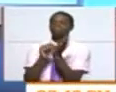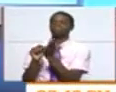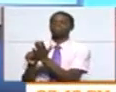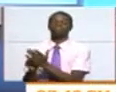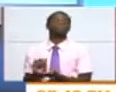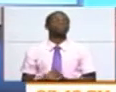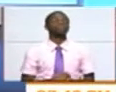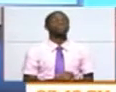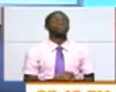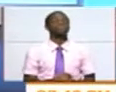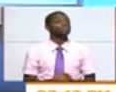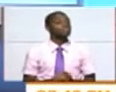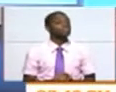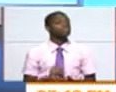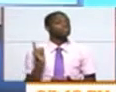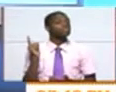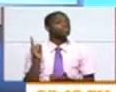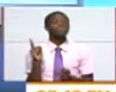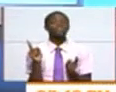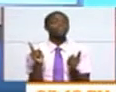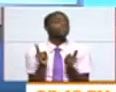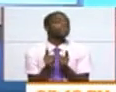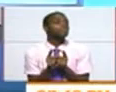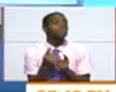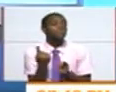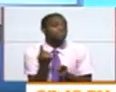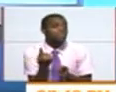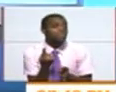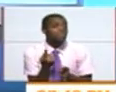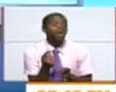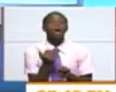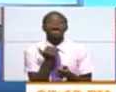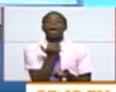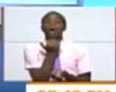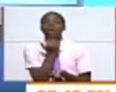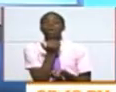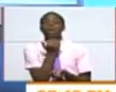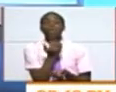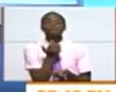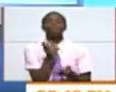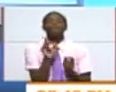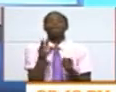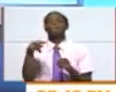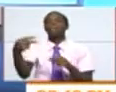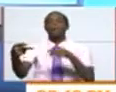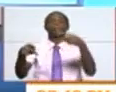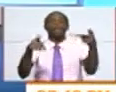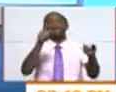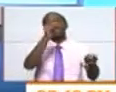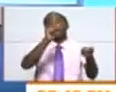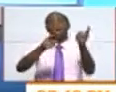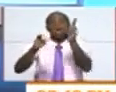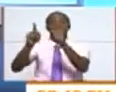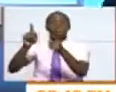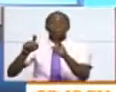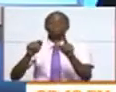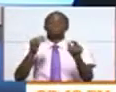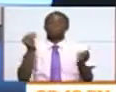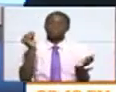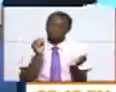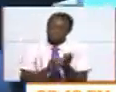Eso es por solamente nombrar algunos de los caídos. Por cierto, insisto,